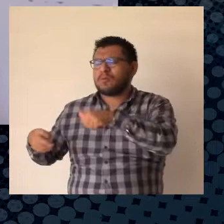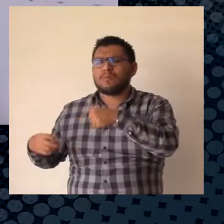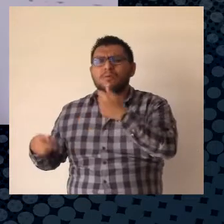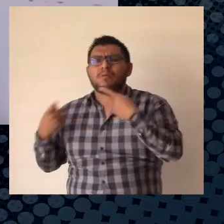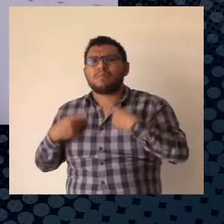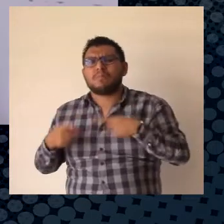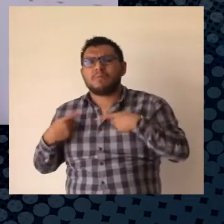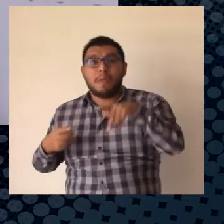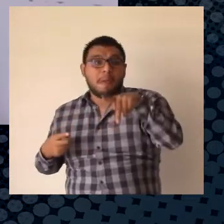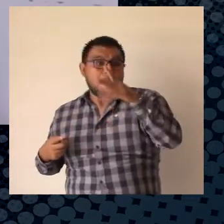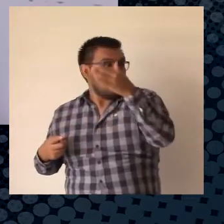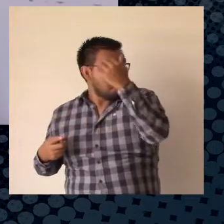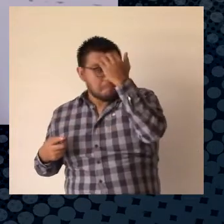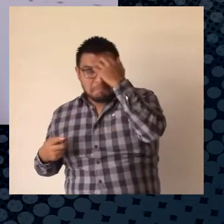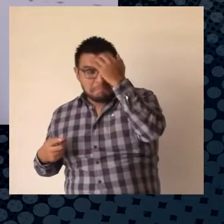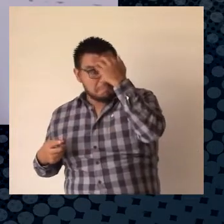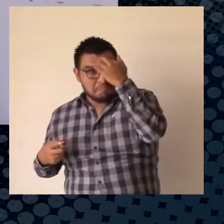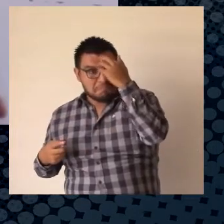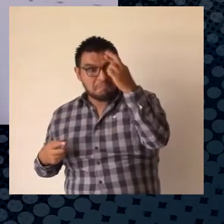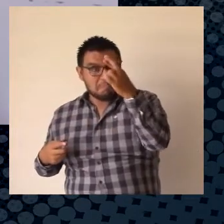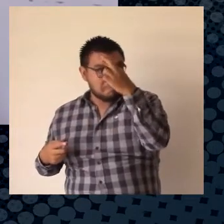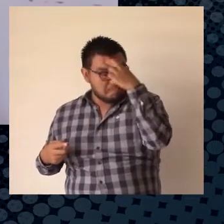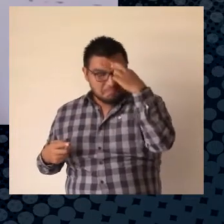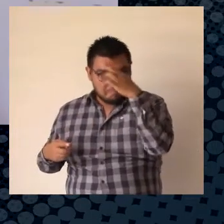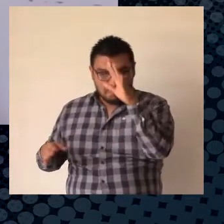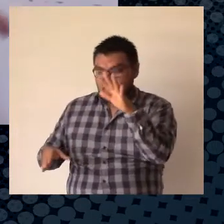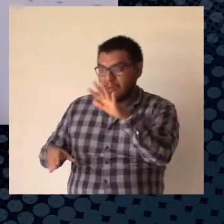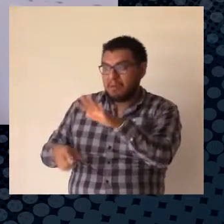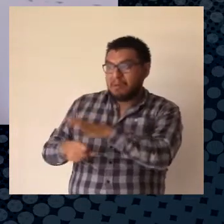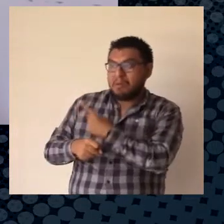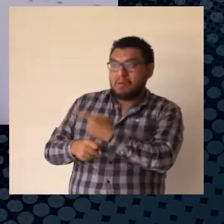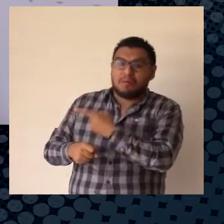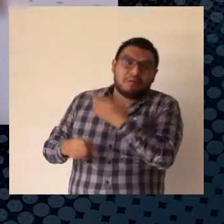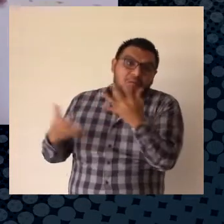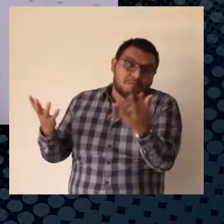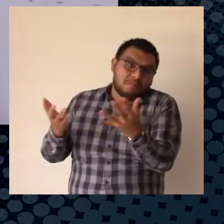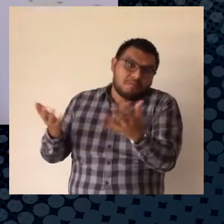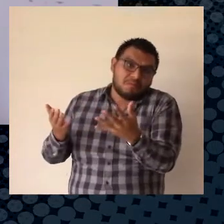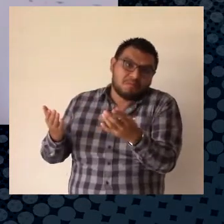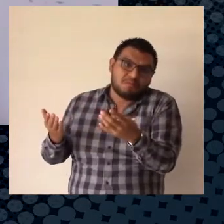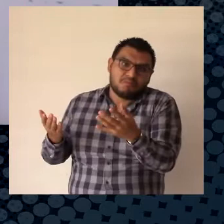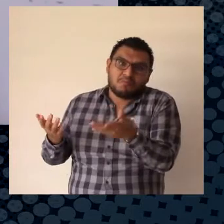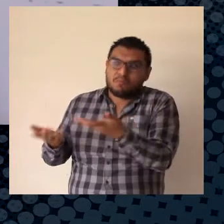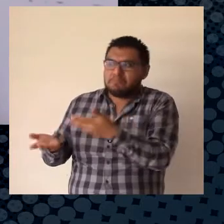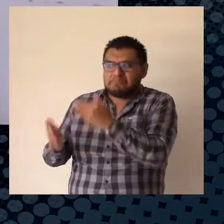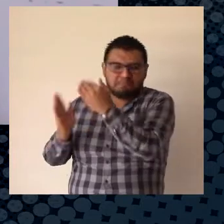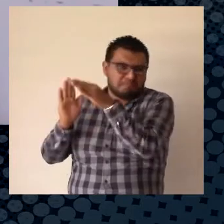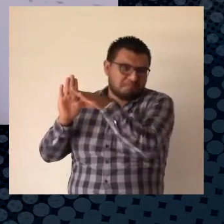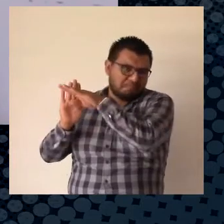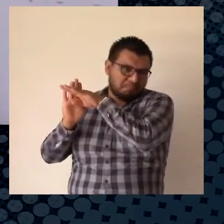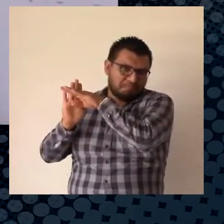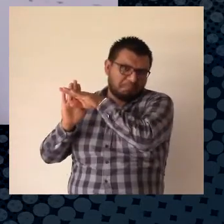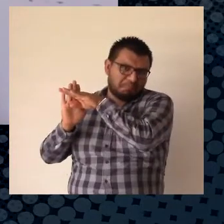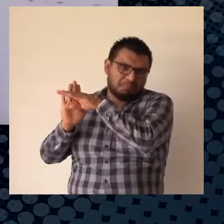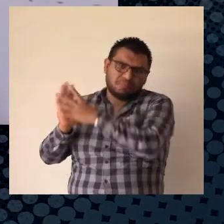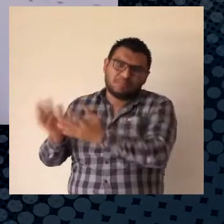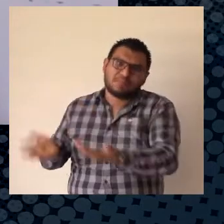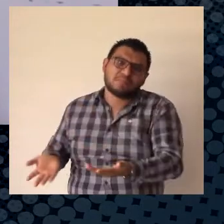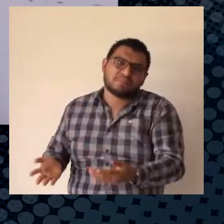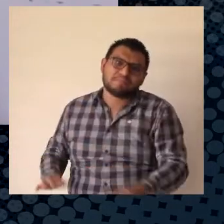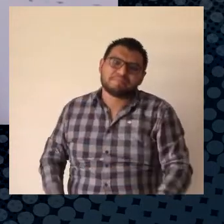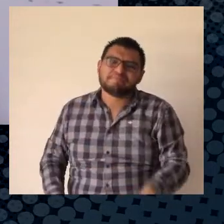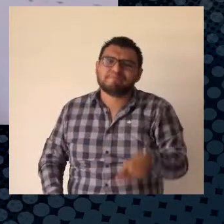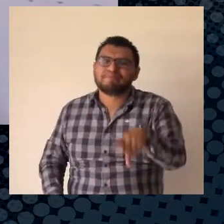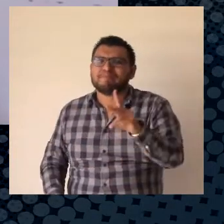saber exactamente la razón por la cual lo hizo, ya es algo negativo.